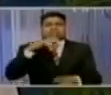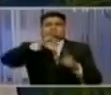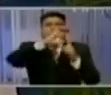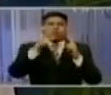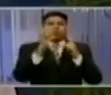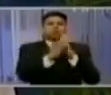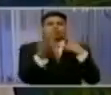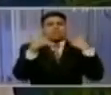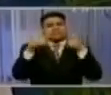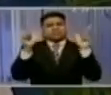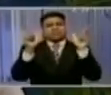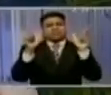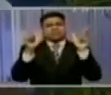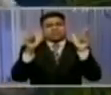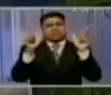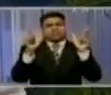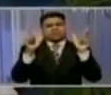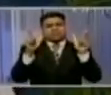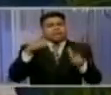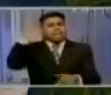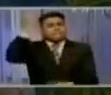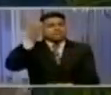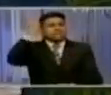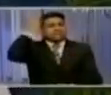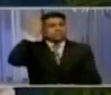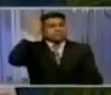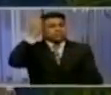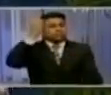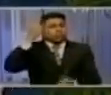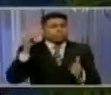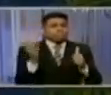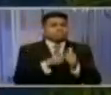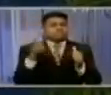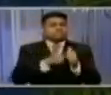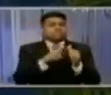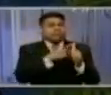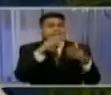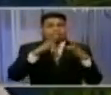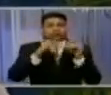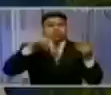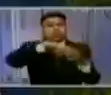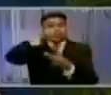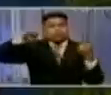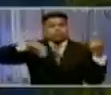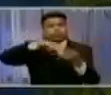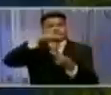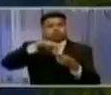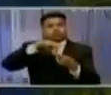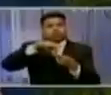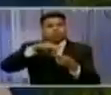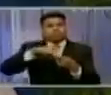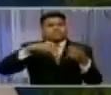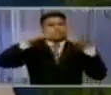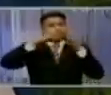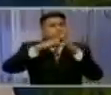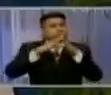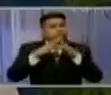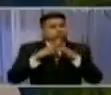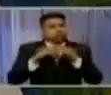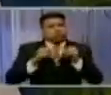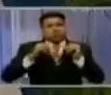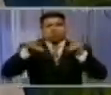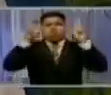la libertad de pensamiento en el centro del proceso revolucionario de Venezuela y de forjamiento de una